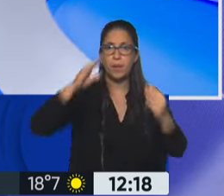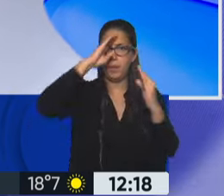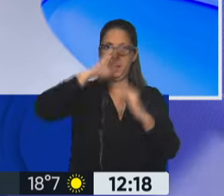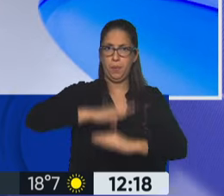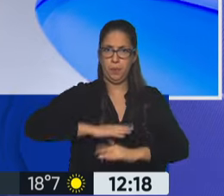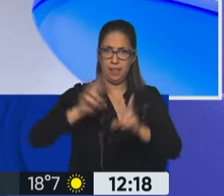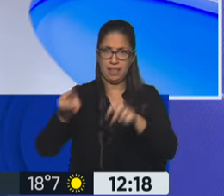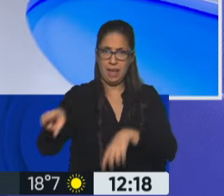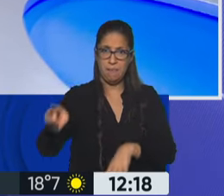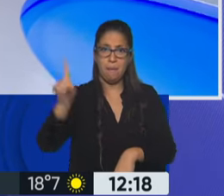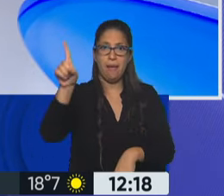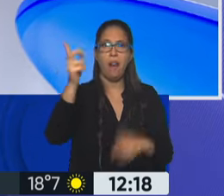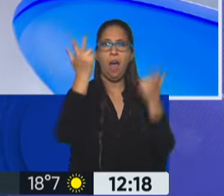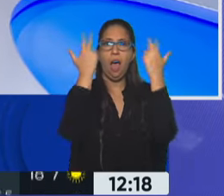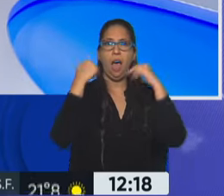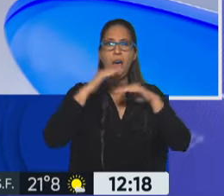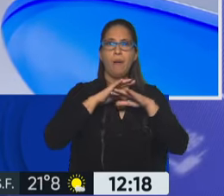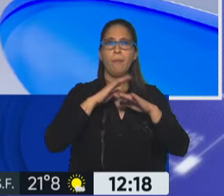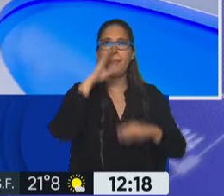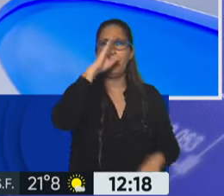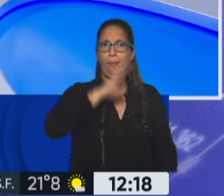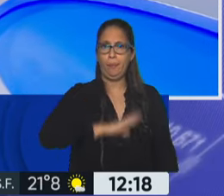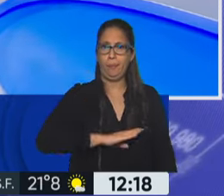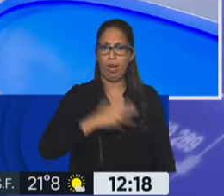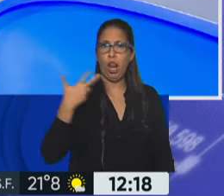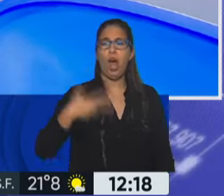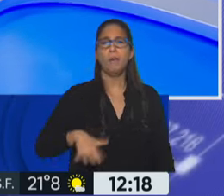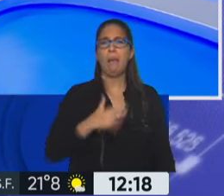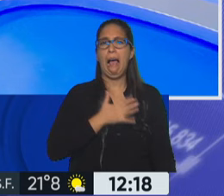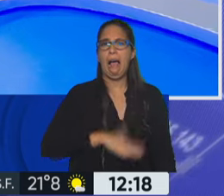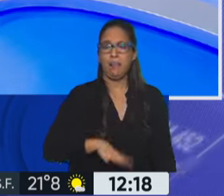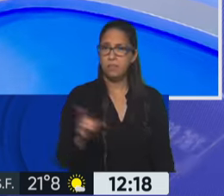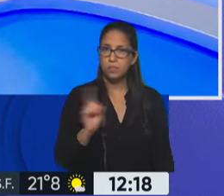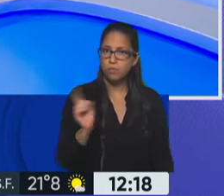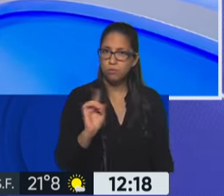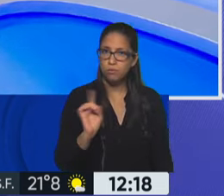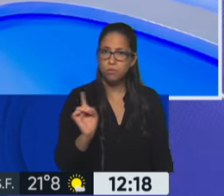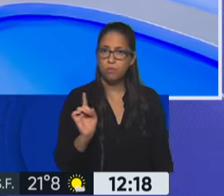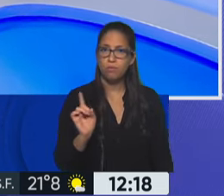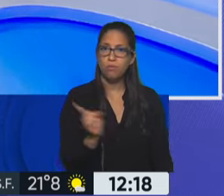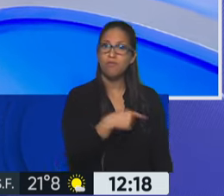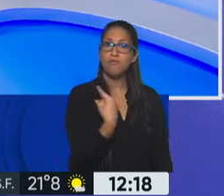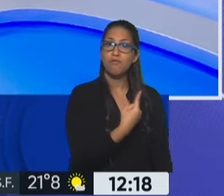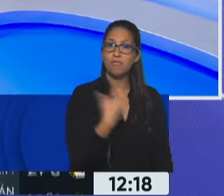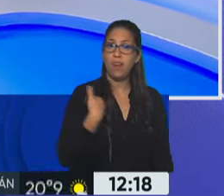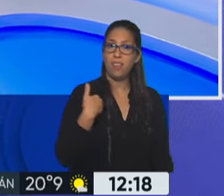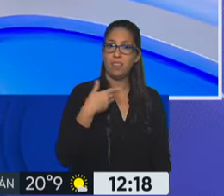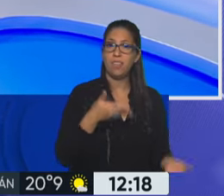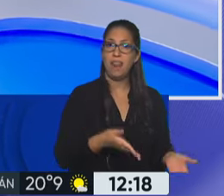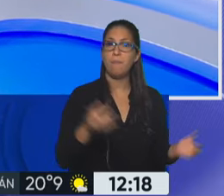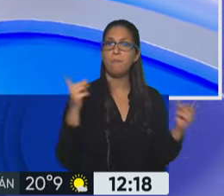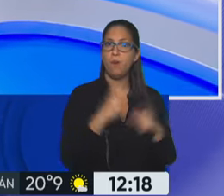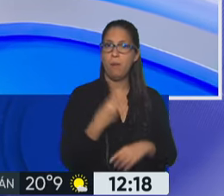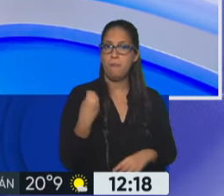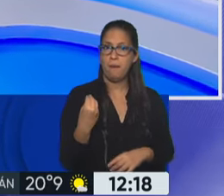esto no quiere decir que bajaron la la la ellos No bajan su su defensa no el caso de nosotros El problema es que